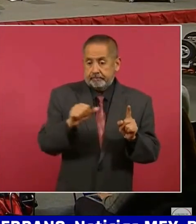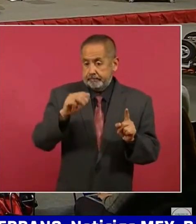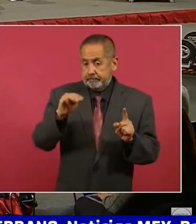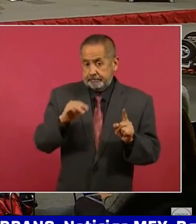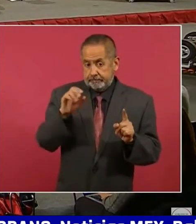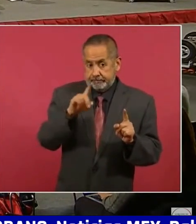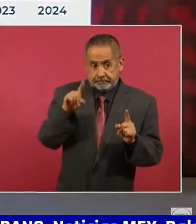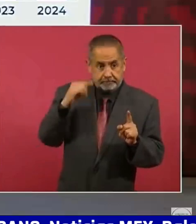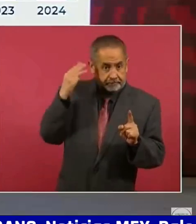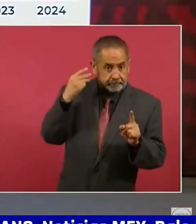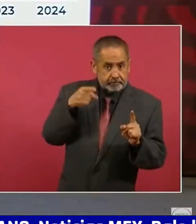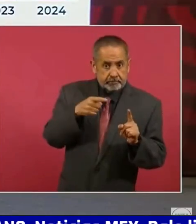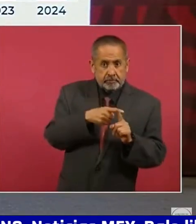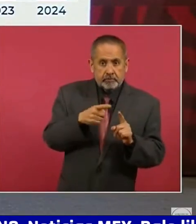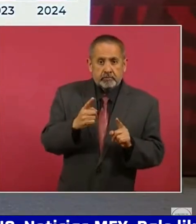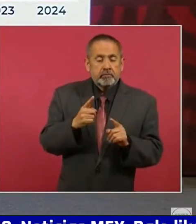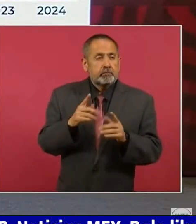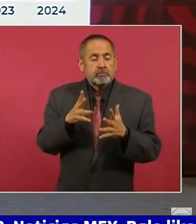es nuestro promedio,